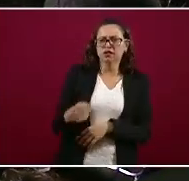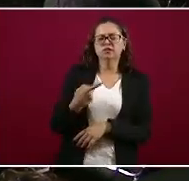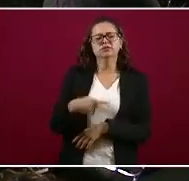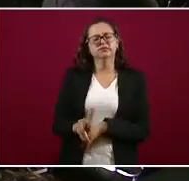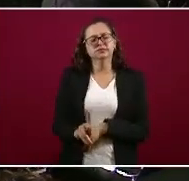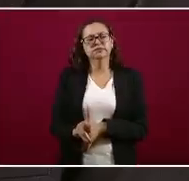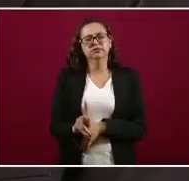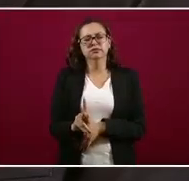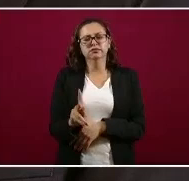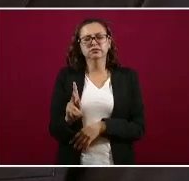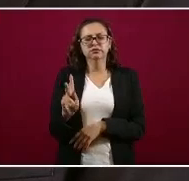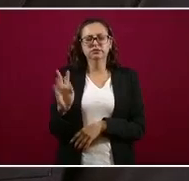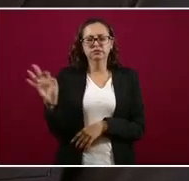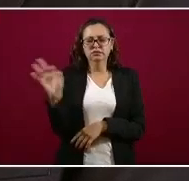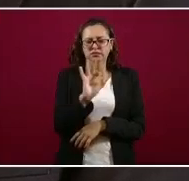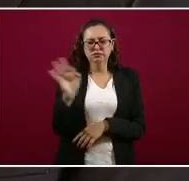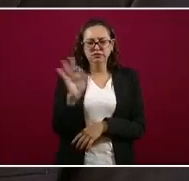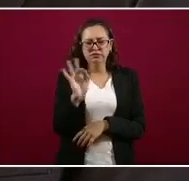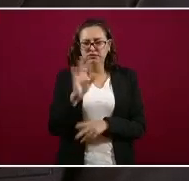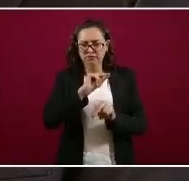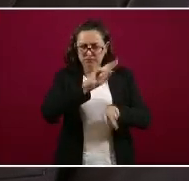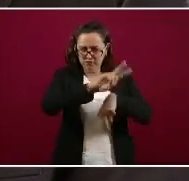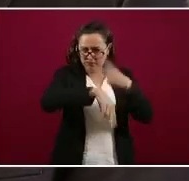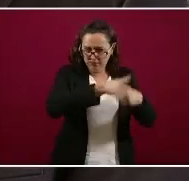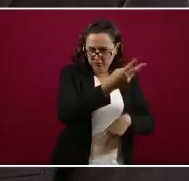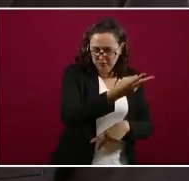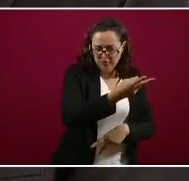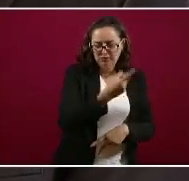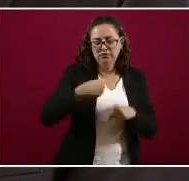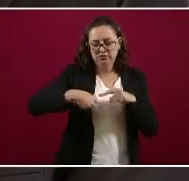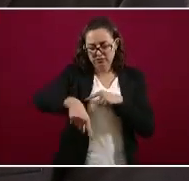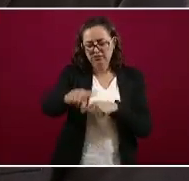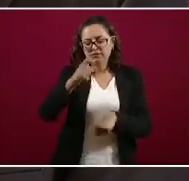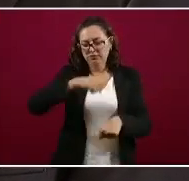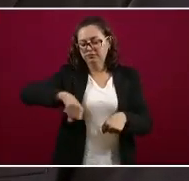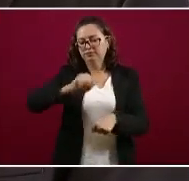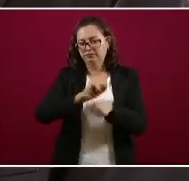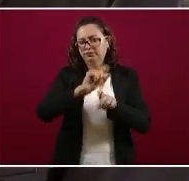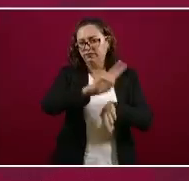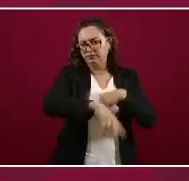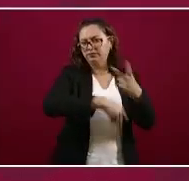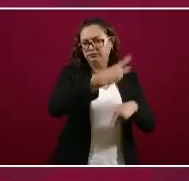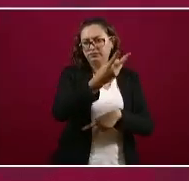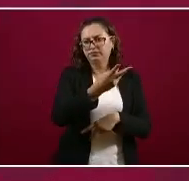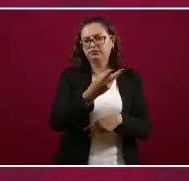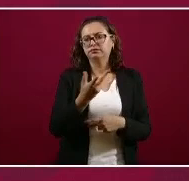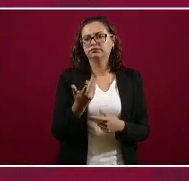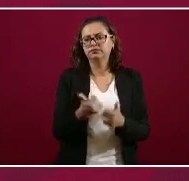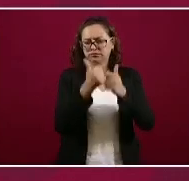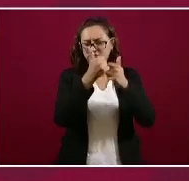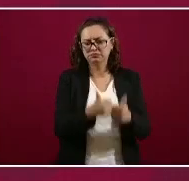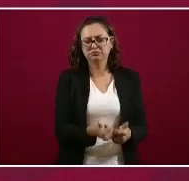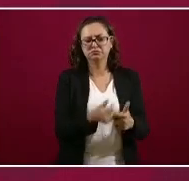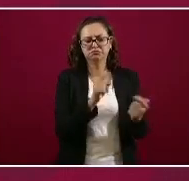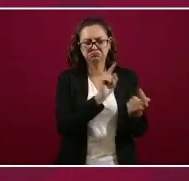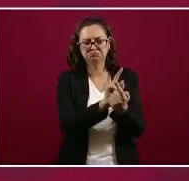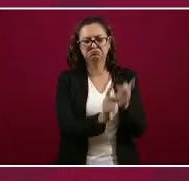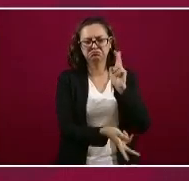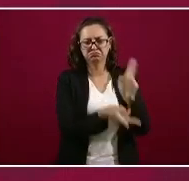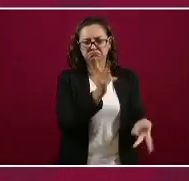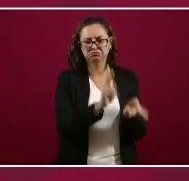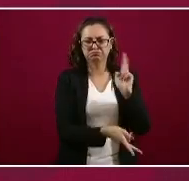si no ha estado allá que vaya esta semana y que éste se atiende esta petición